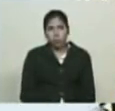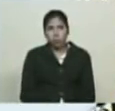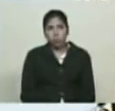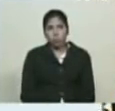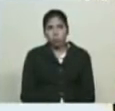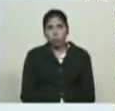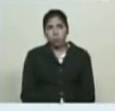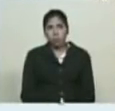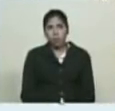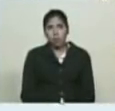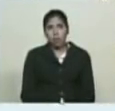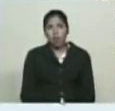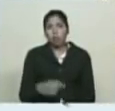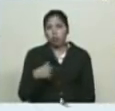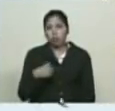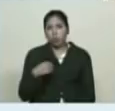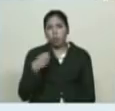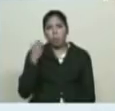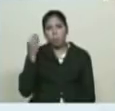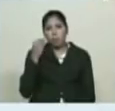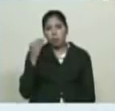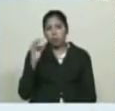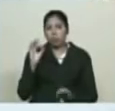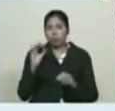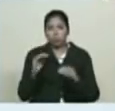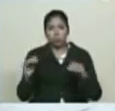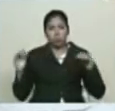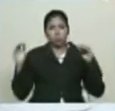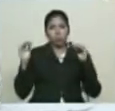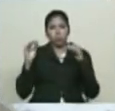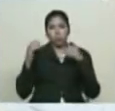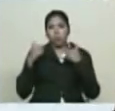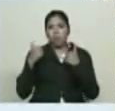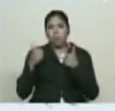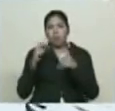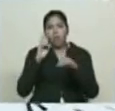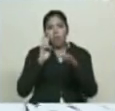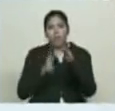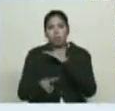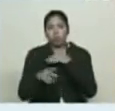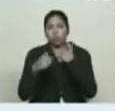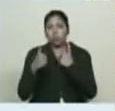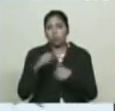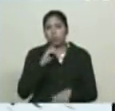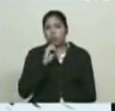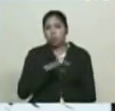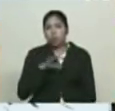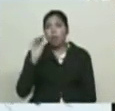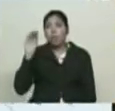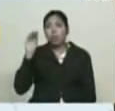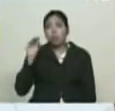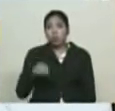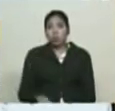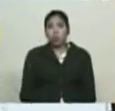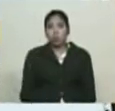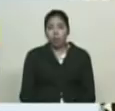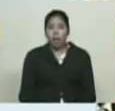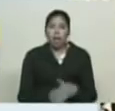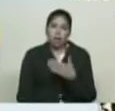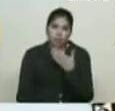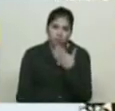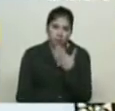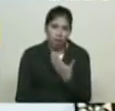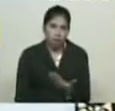Una reunión que yo califico de altura estratégica, de visión histórica, de visión de futuro. Agradezco mucho